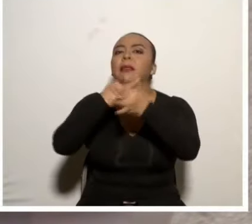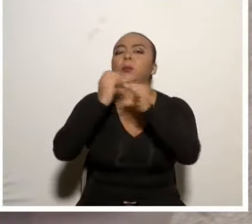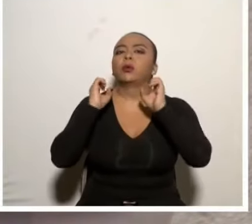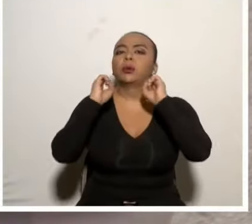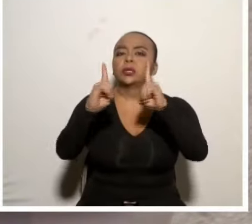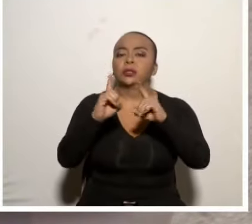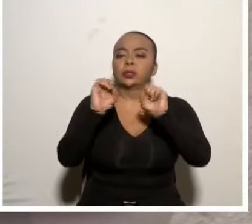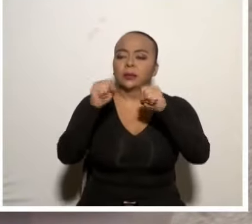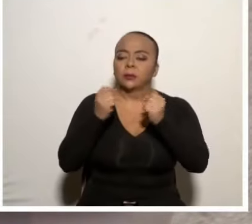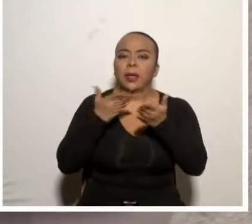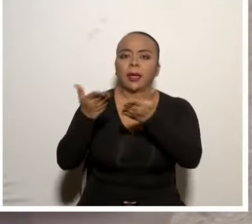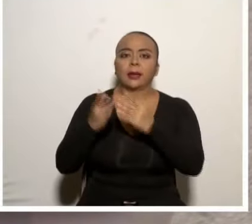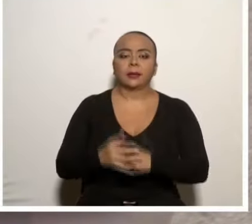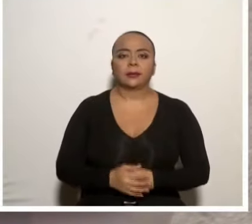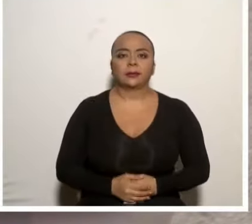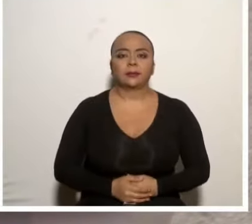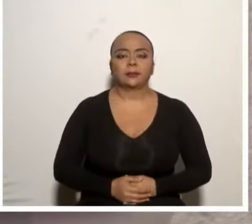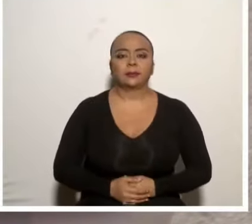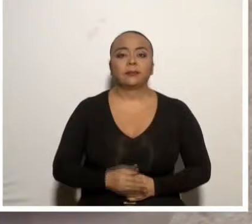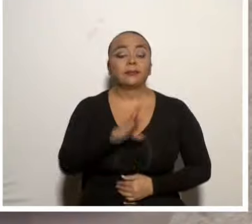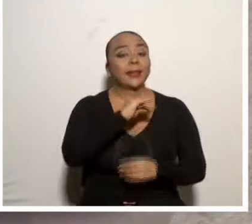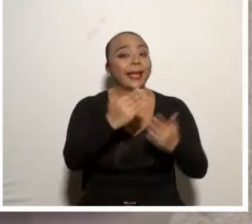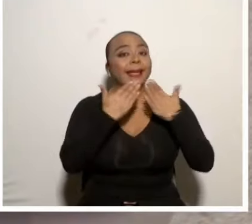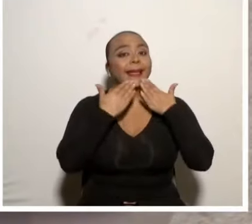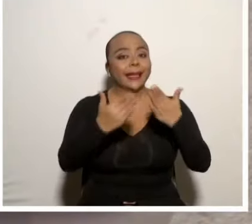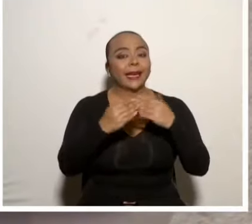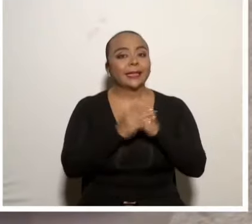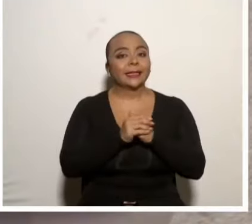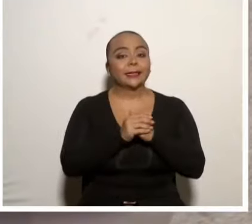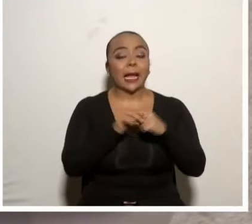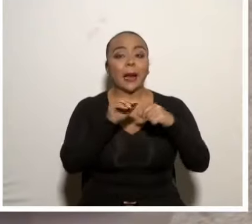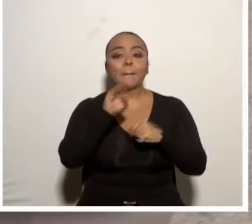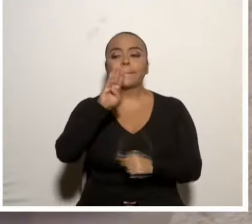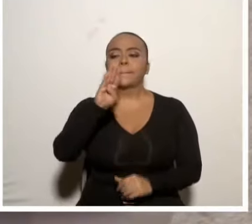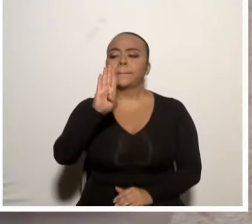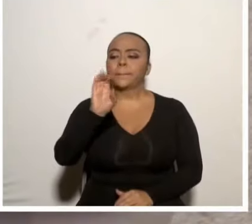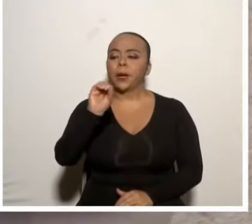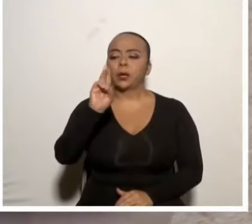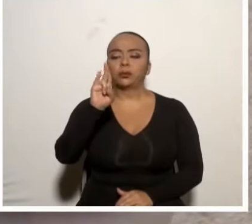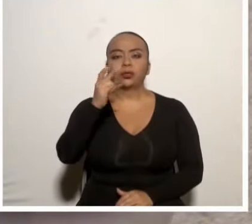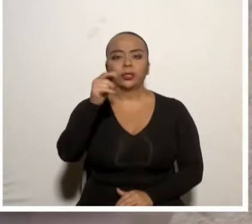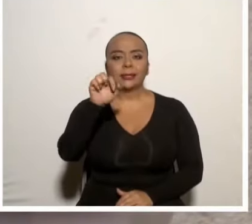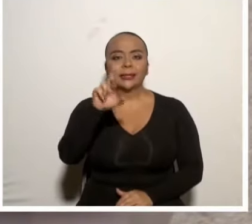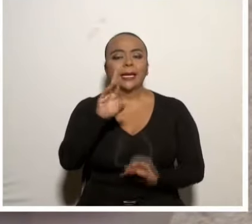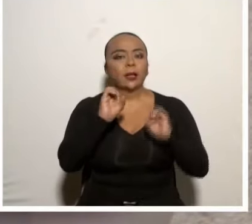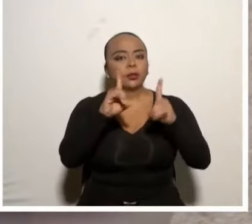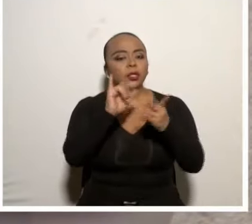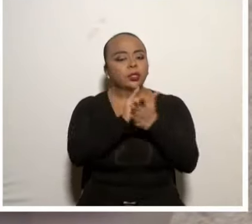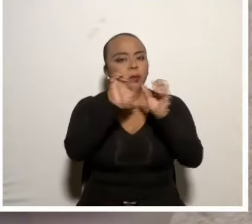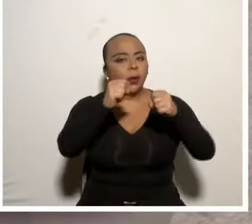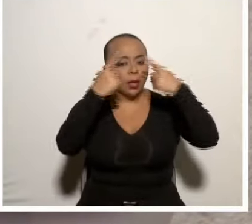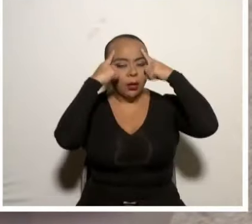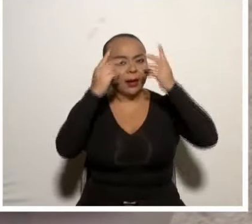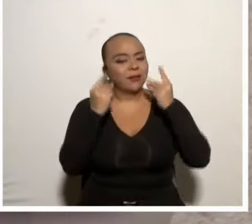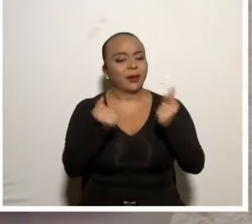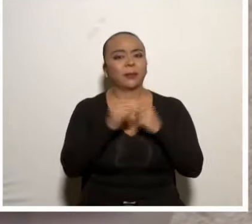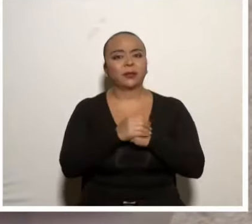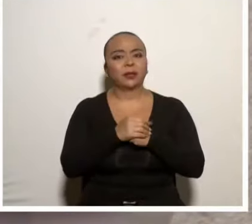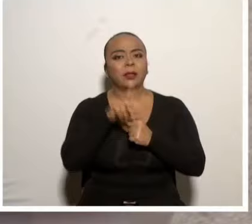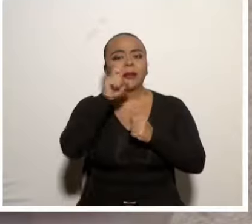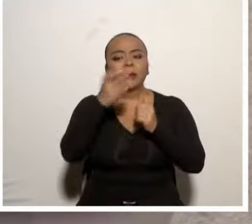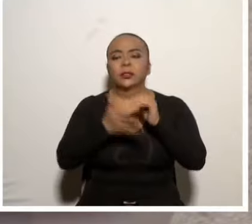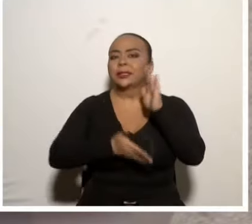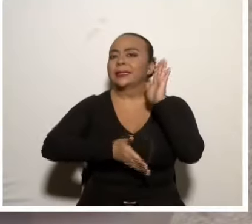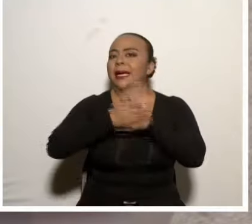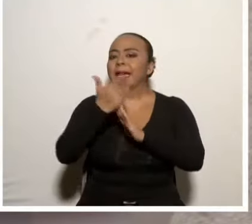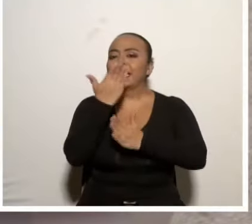educación que se les va a dar. Y gracias al voucher de educación, esto se puede lograr rápidamente. Hay que sacar las